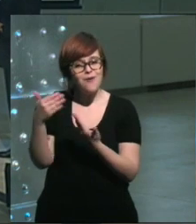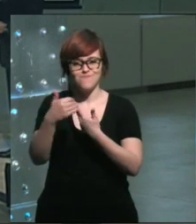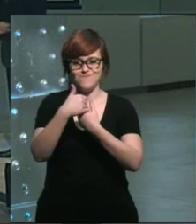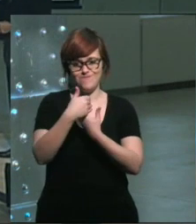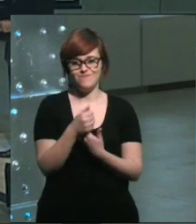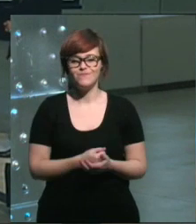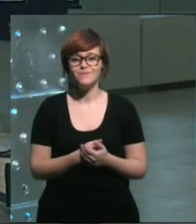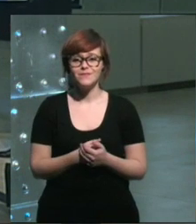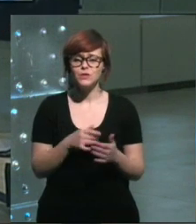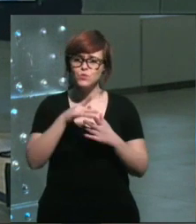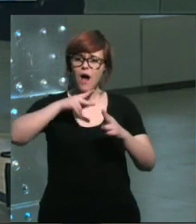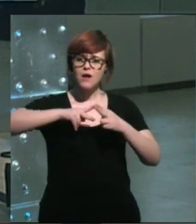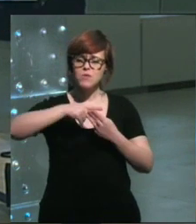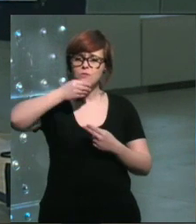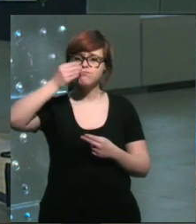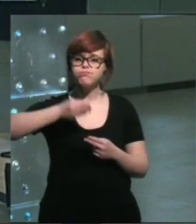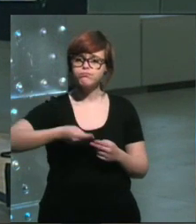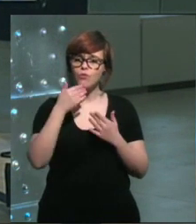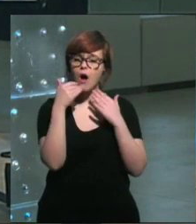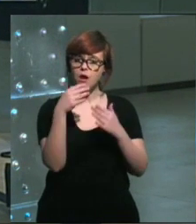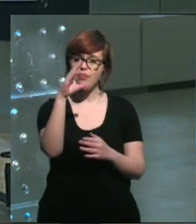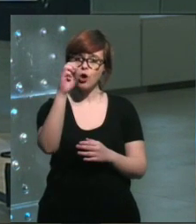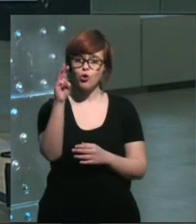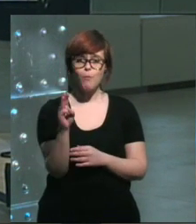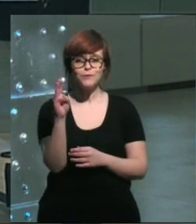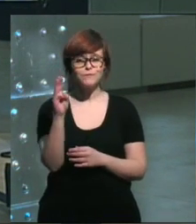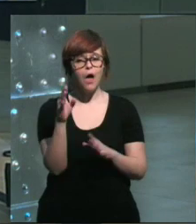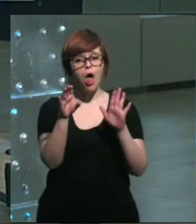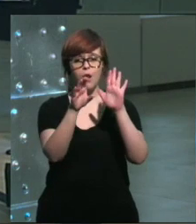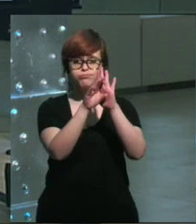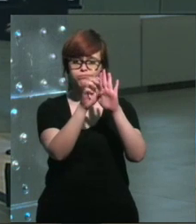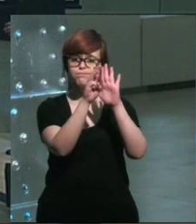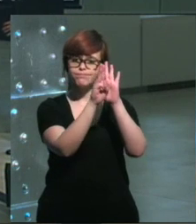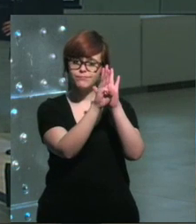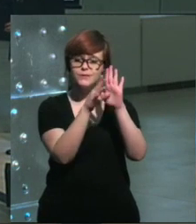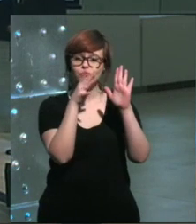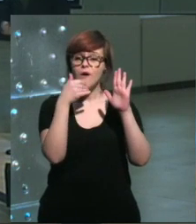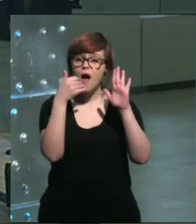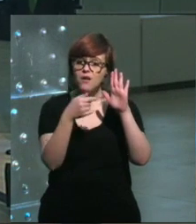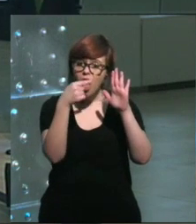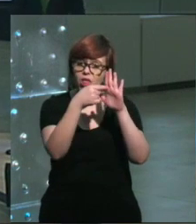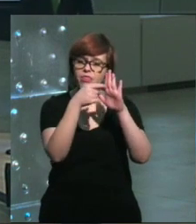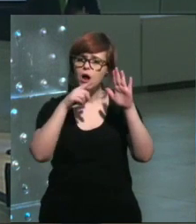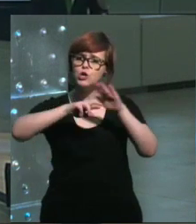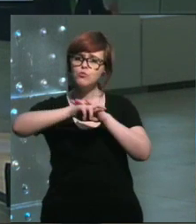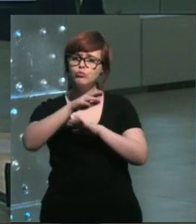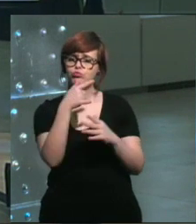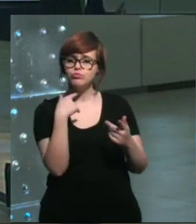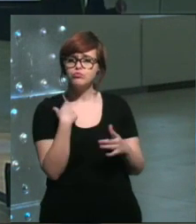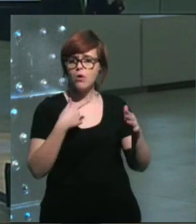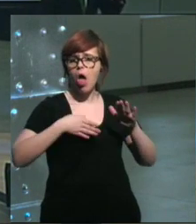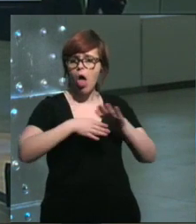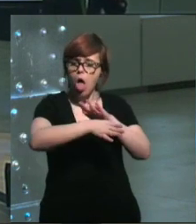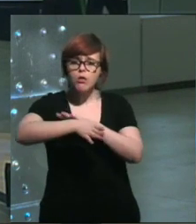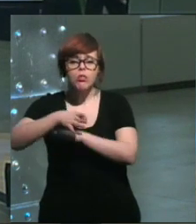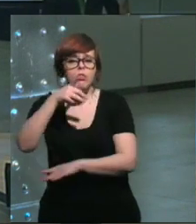herramienta muy válida donde podías poner tu código postal y en este momento poder acceder a los recursos que habían en ese código postal tuyo, tanto desde